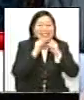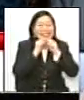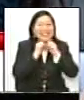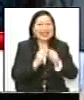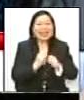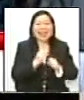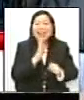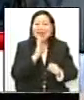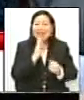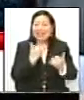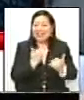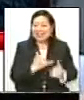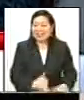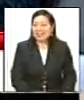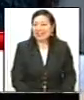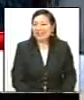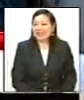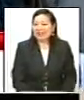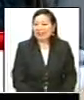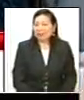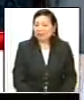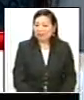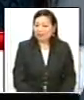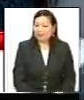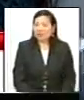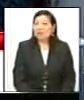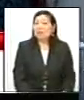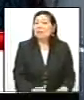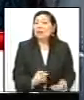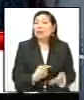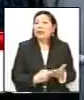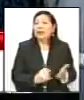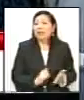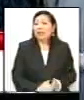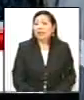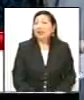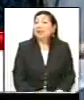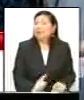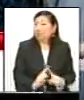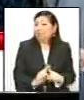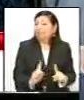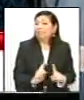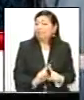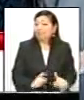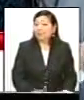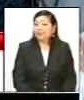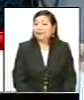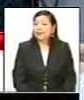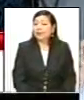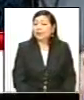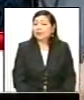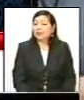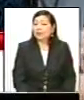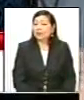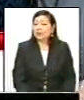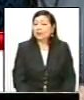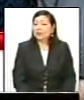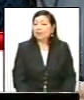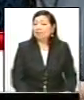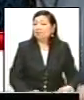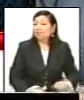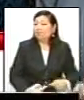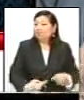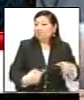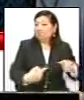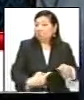de aclararme. Y quería señalar lo siguiente, presidente, porque indistintamente, y lo voy a decir, indistintamente de mis discrepancias que